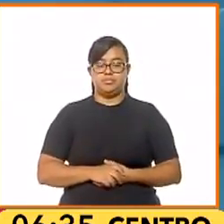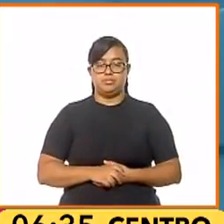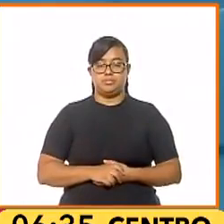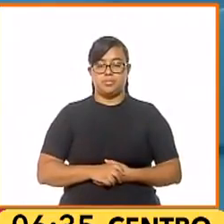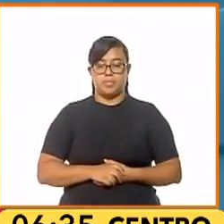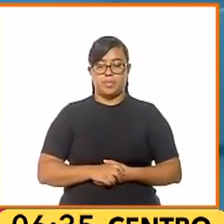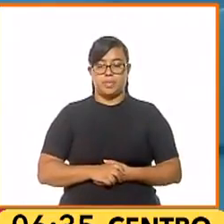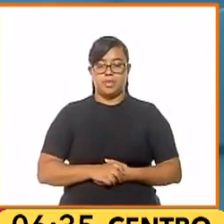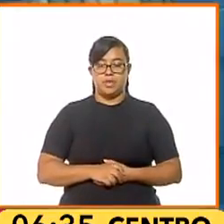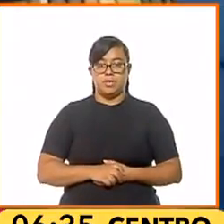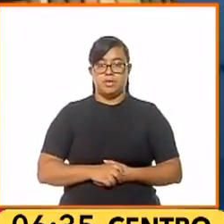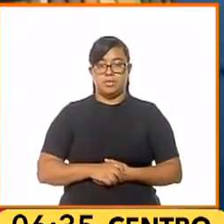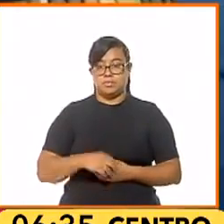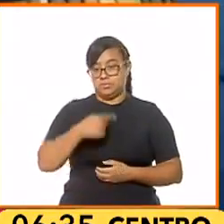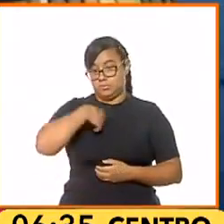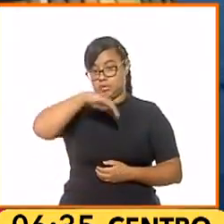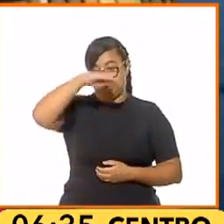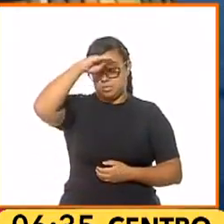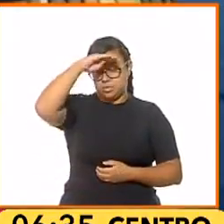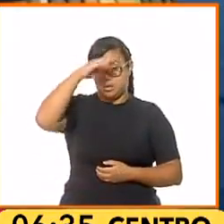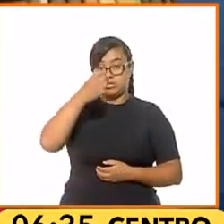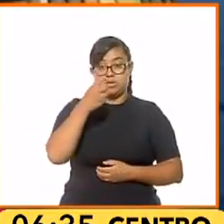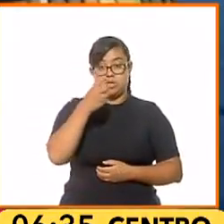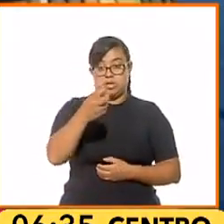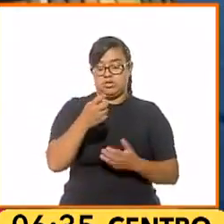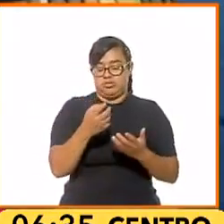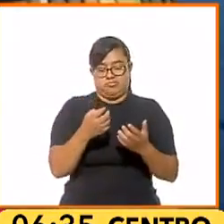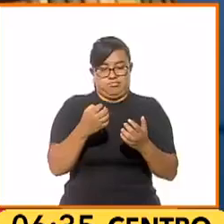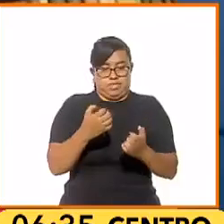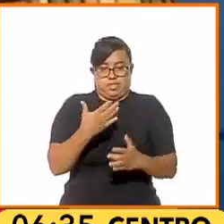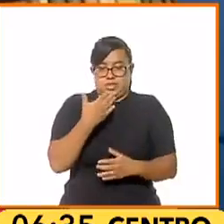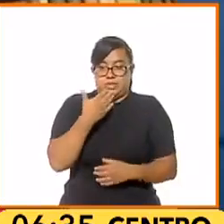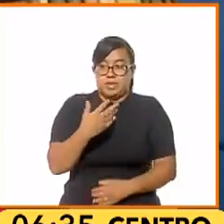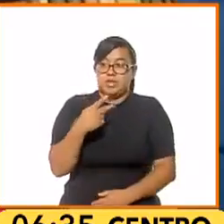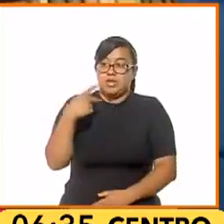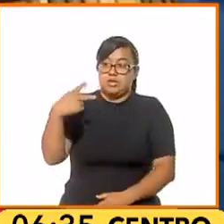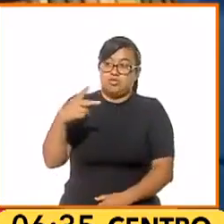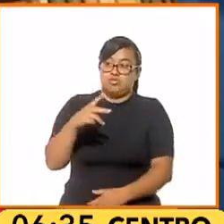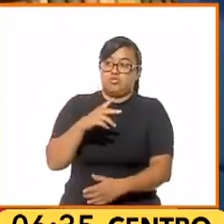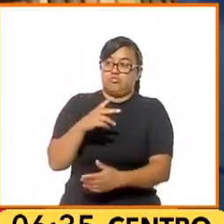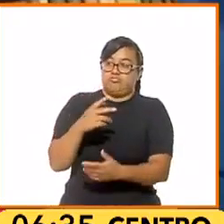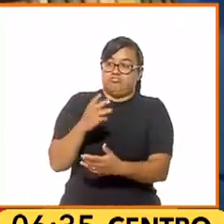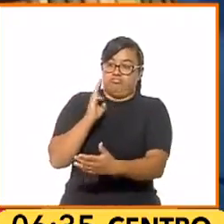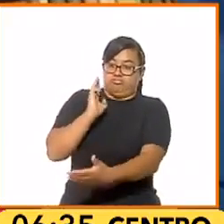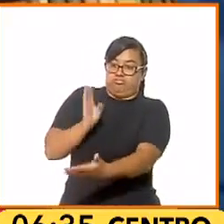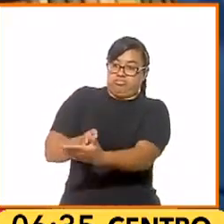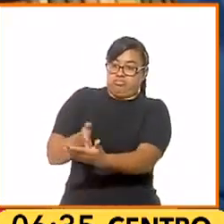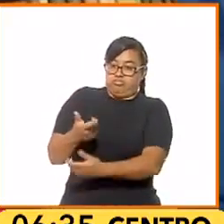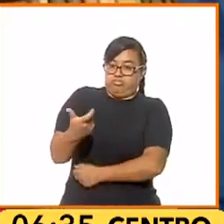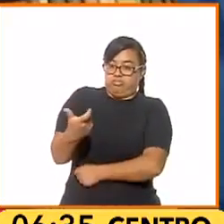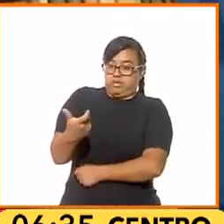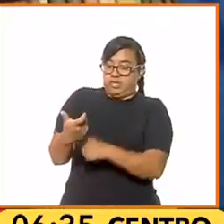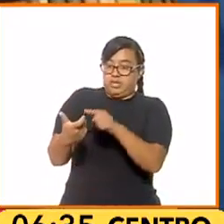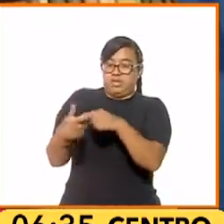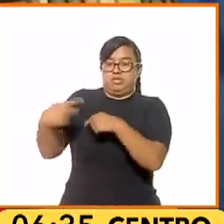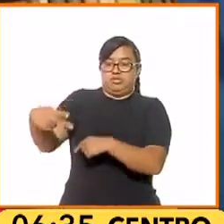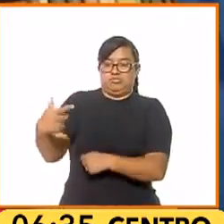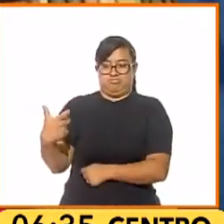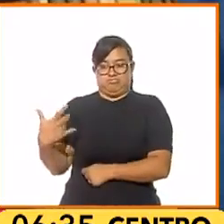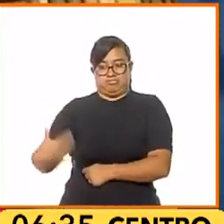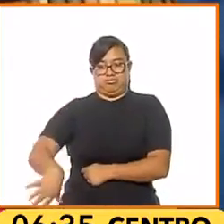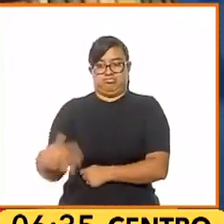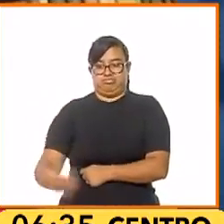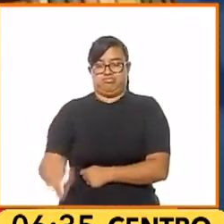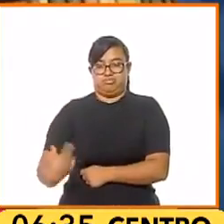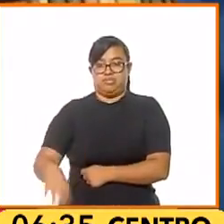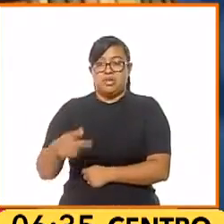que está muy bien planteado, Armando. Les da donde más les duele, porque esto lo hacen en un afán